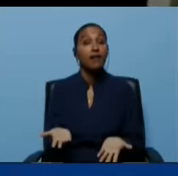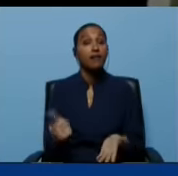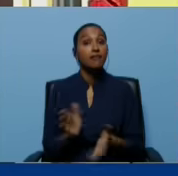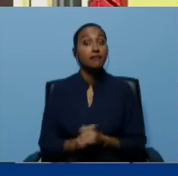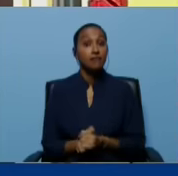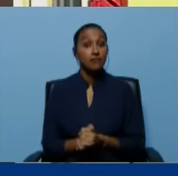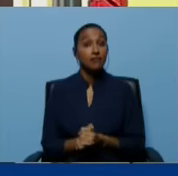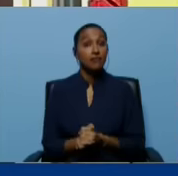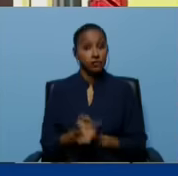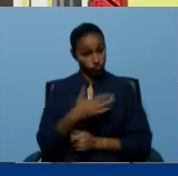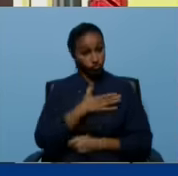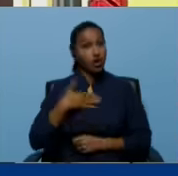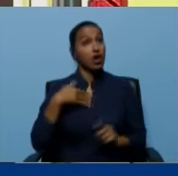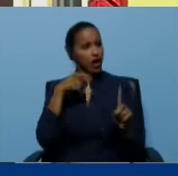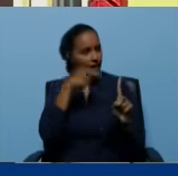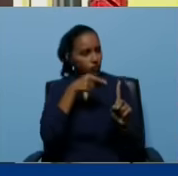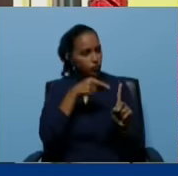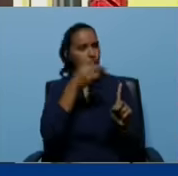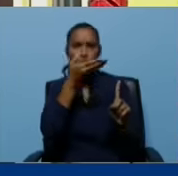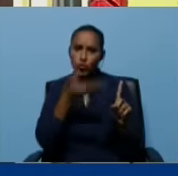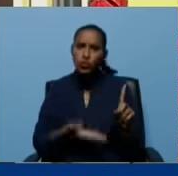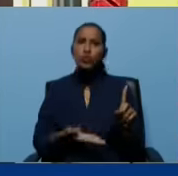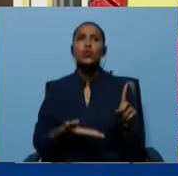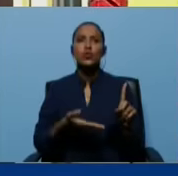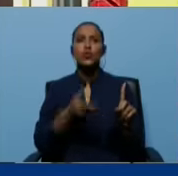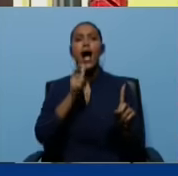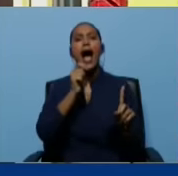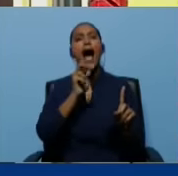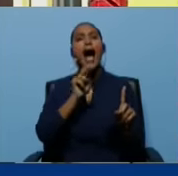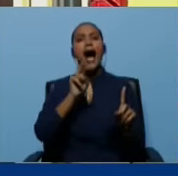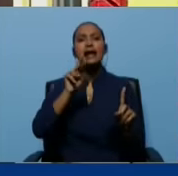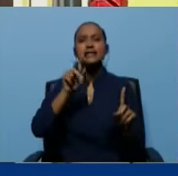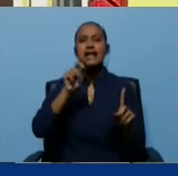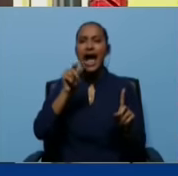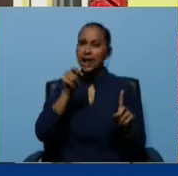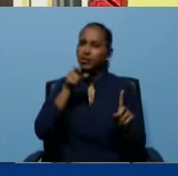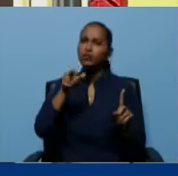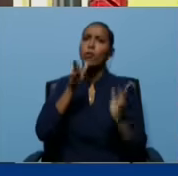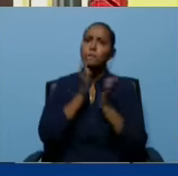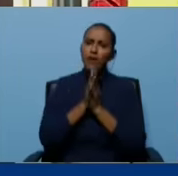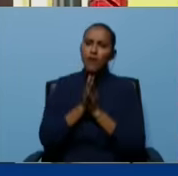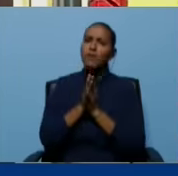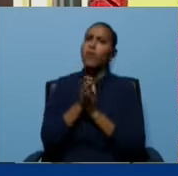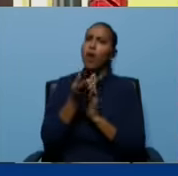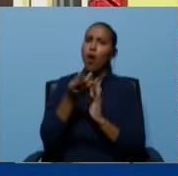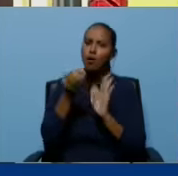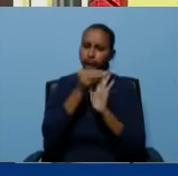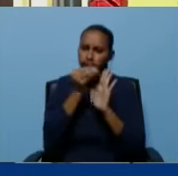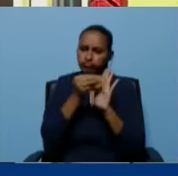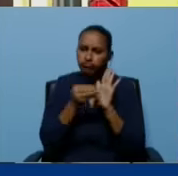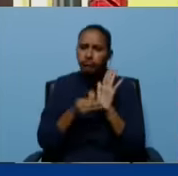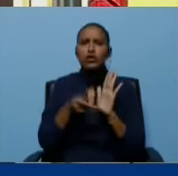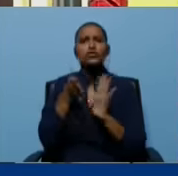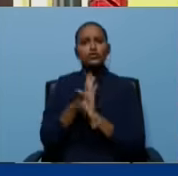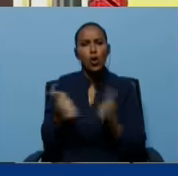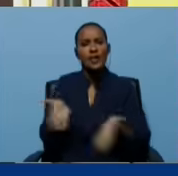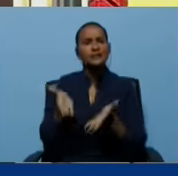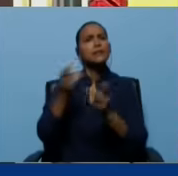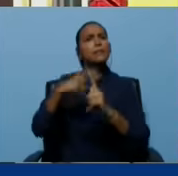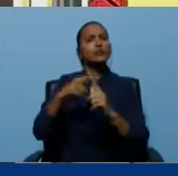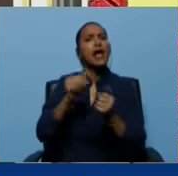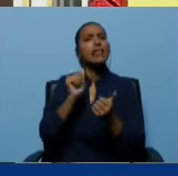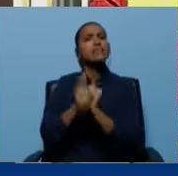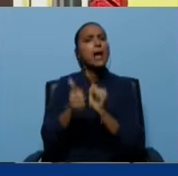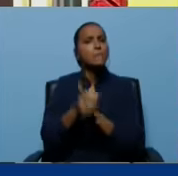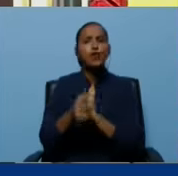Yo quiero que tú, personalmente, Arnaldo Sánchez, me desarrolle el deporte de competencia